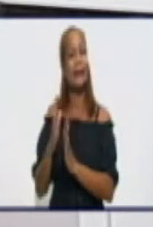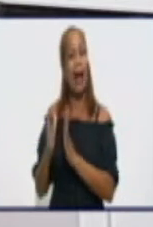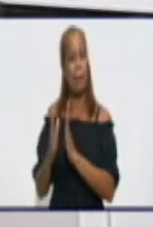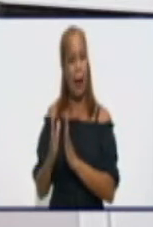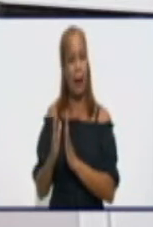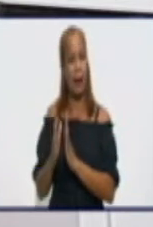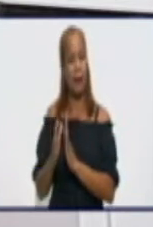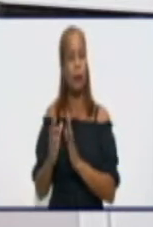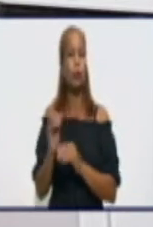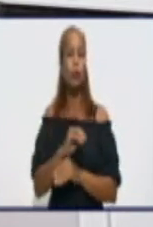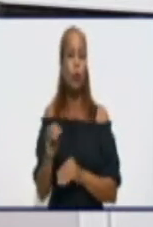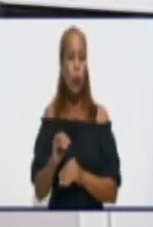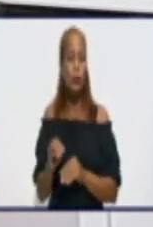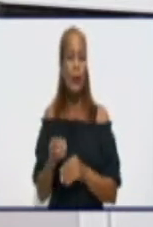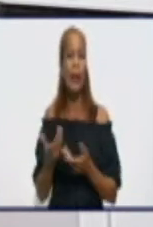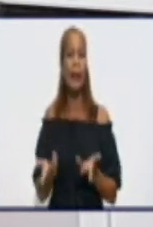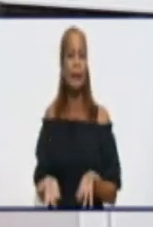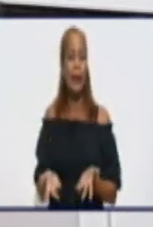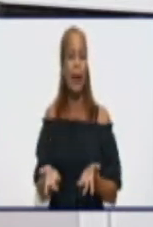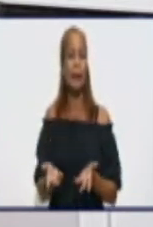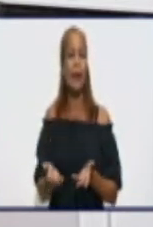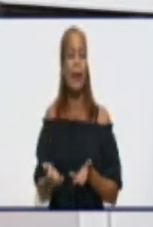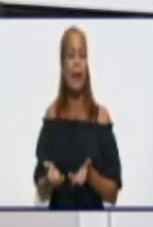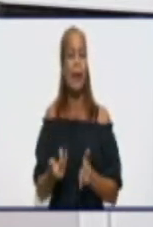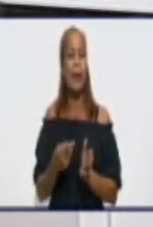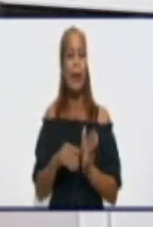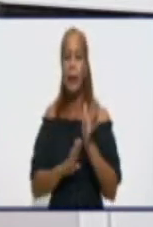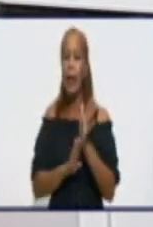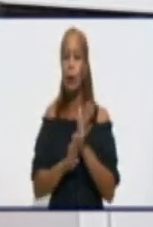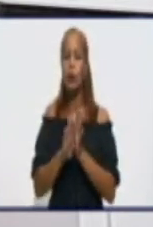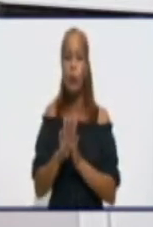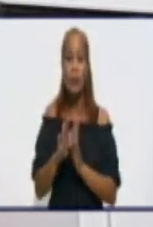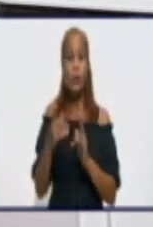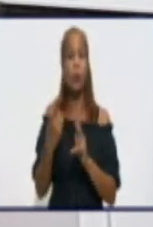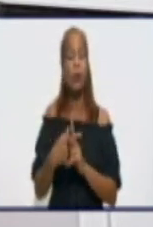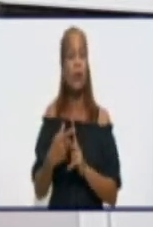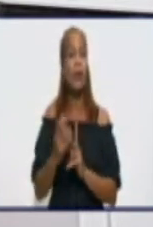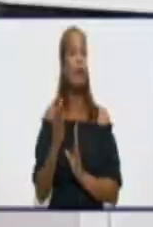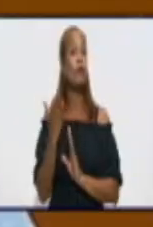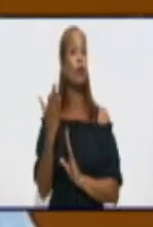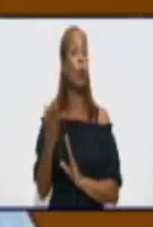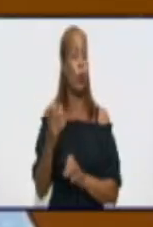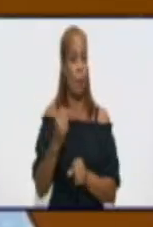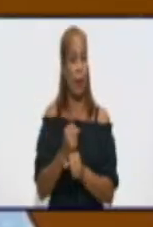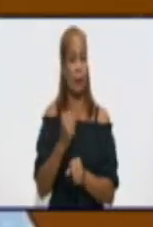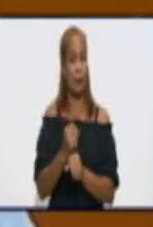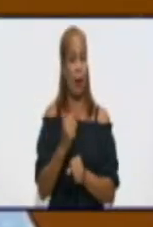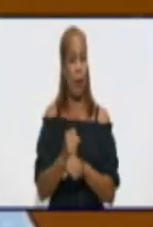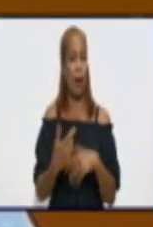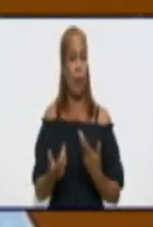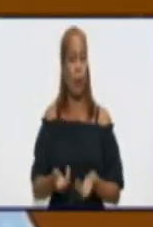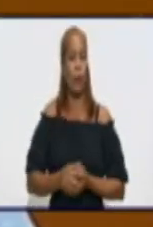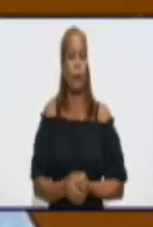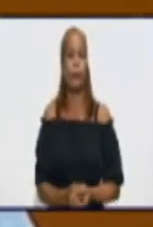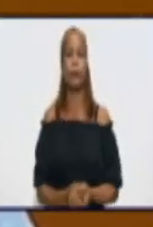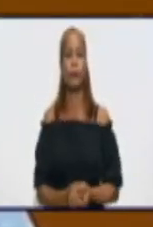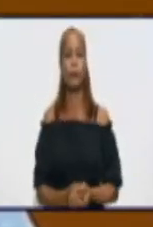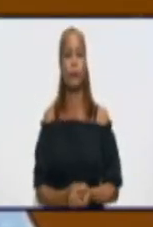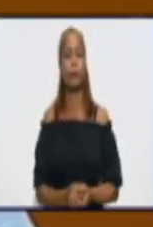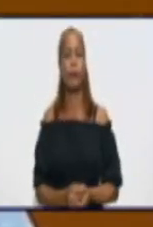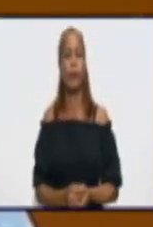las perspectivas de trabajo de la empresa comercializadora de medicamentos en Granma? Bueno, nuestra perspectiva está en